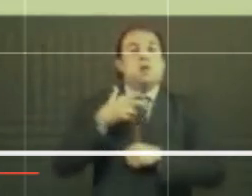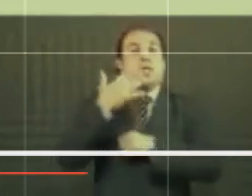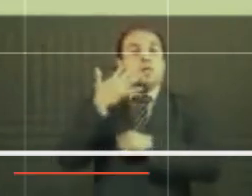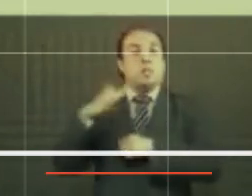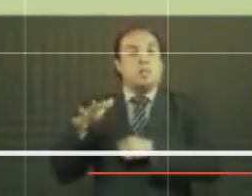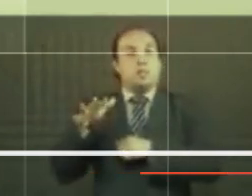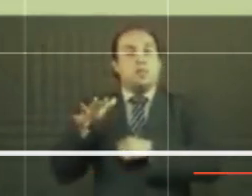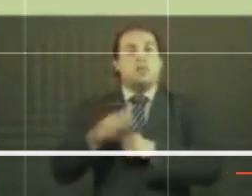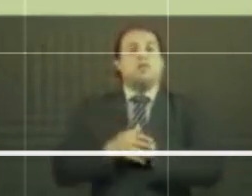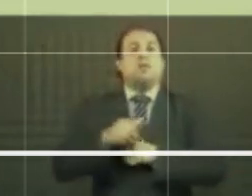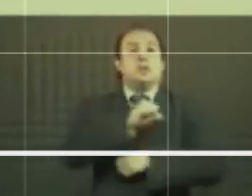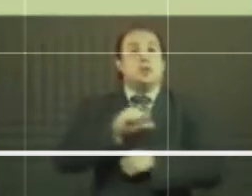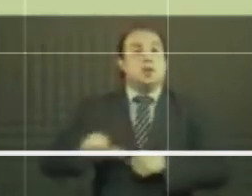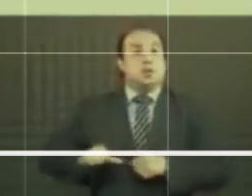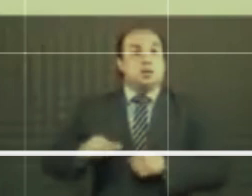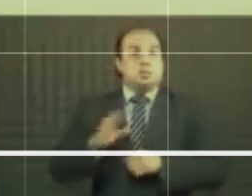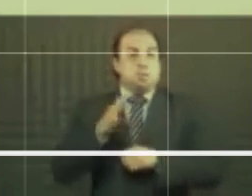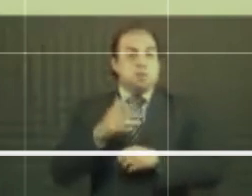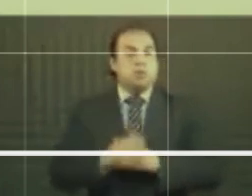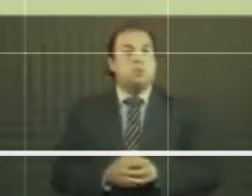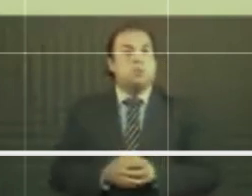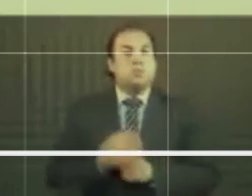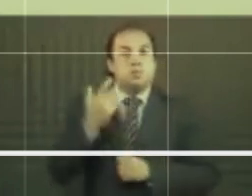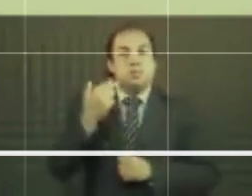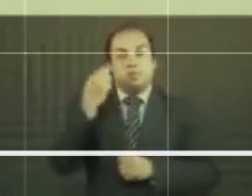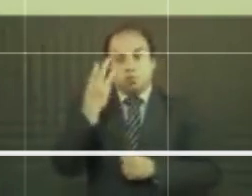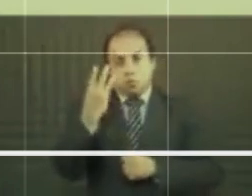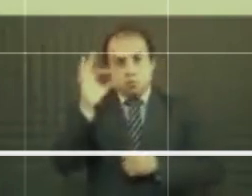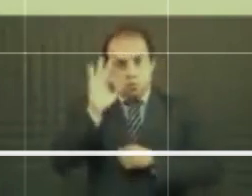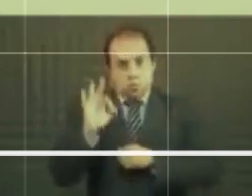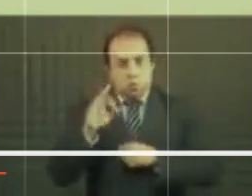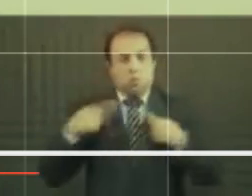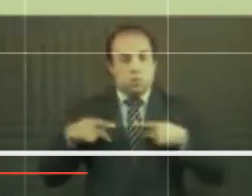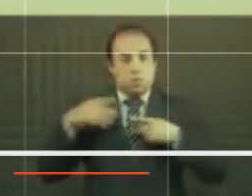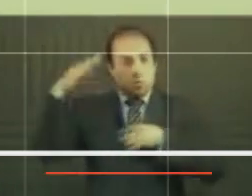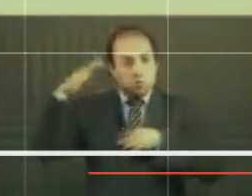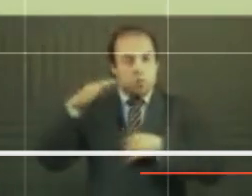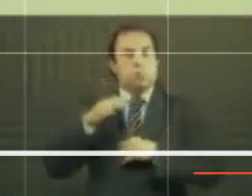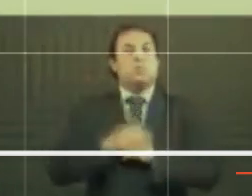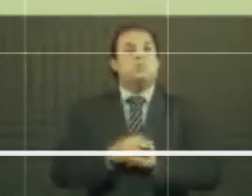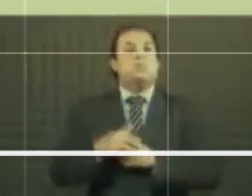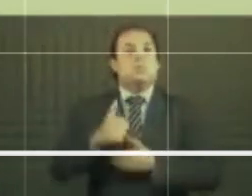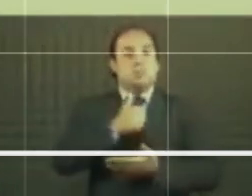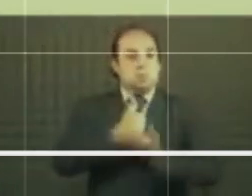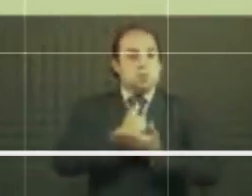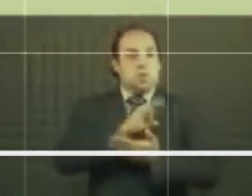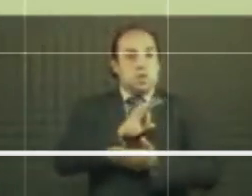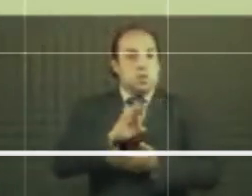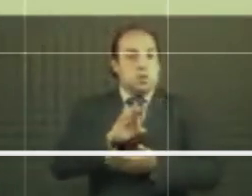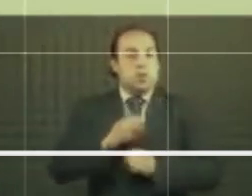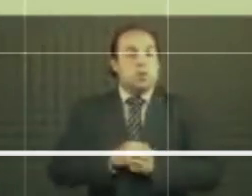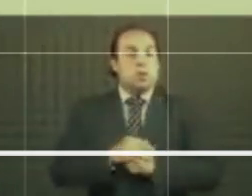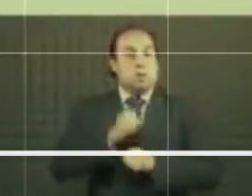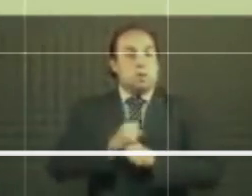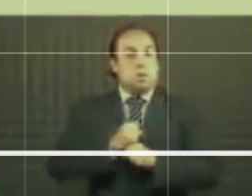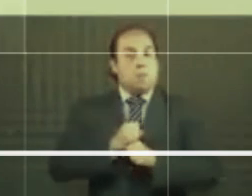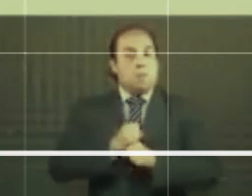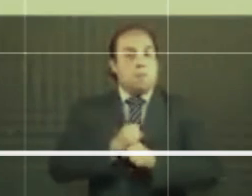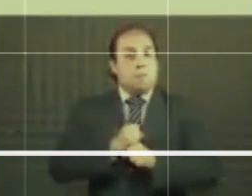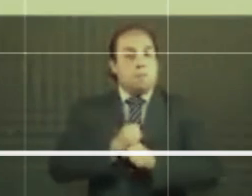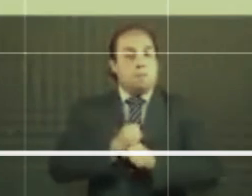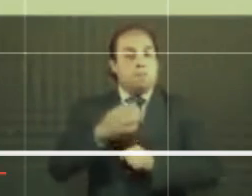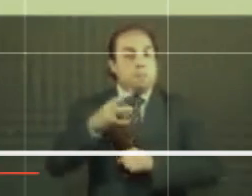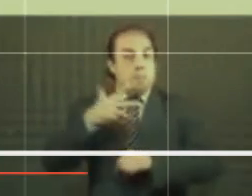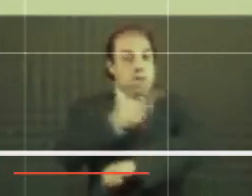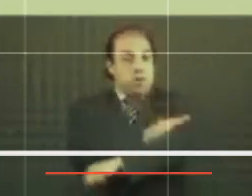16, que son alrededor del 53% de los adultos de la ciudad, que van a tener oportunidad de vacunarse en este